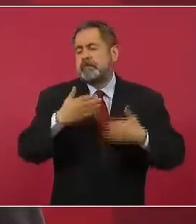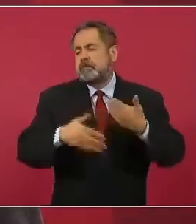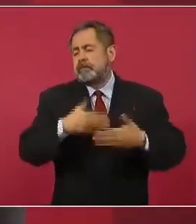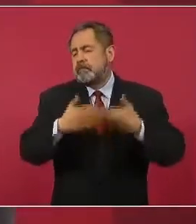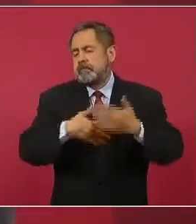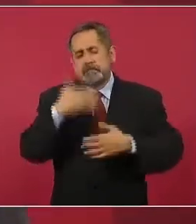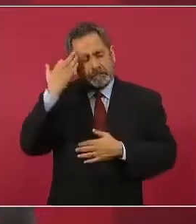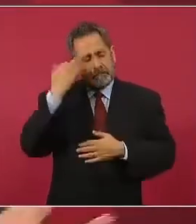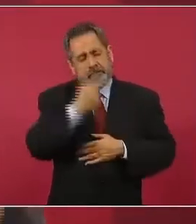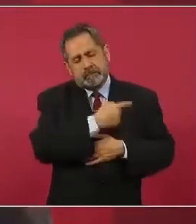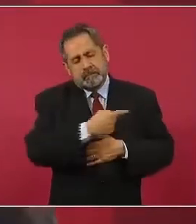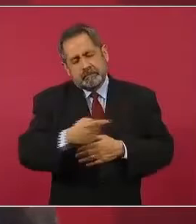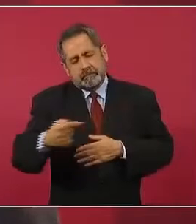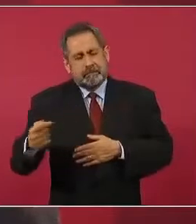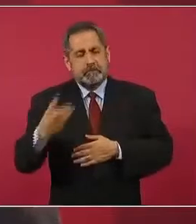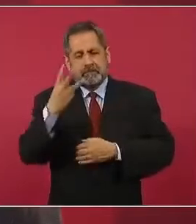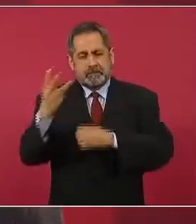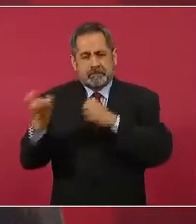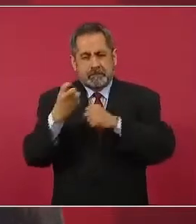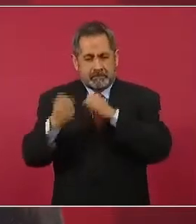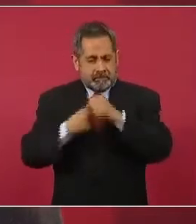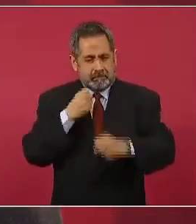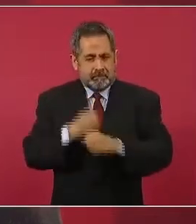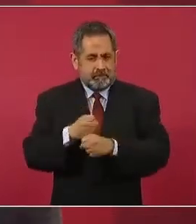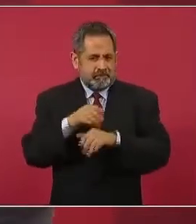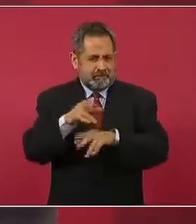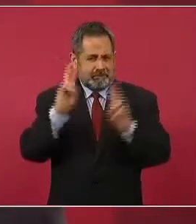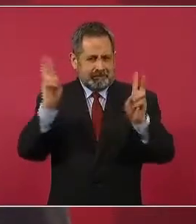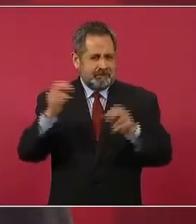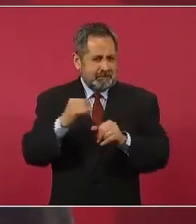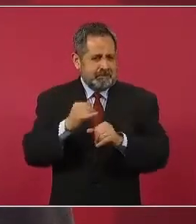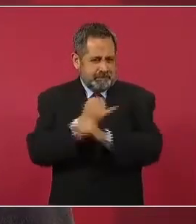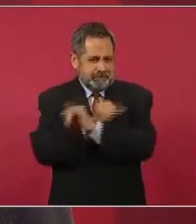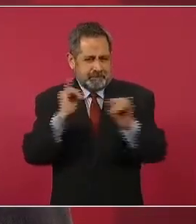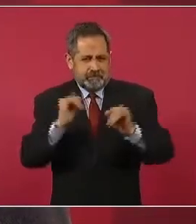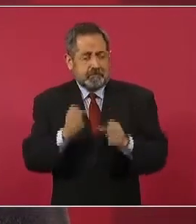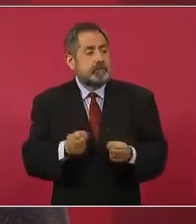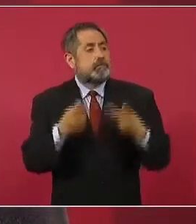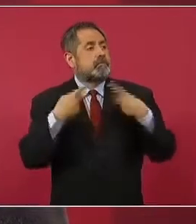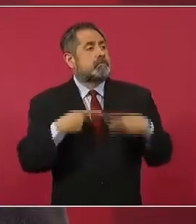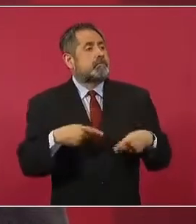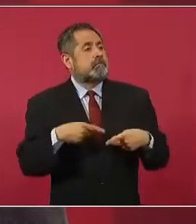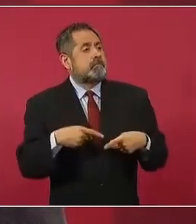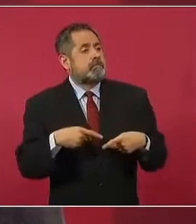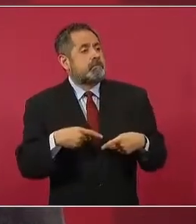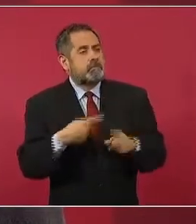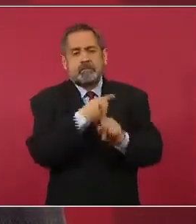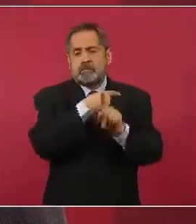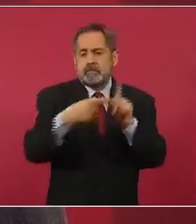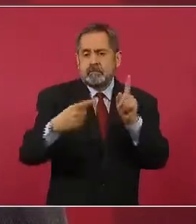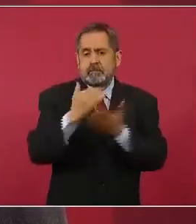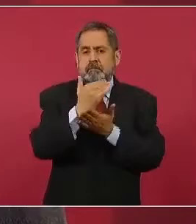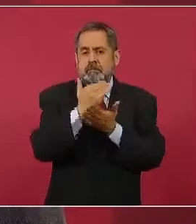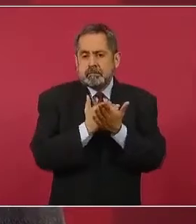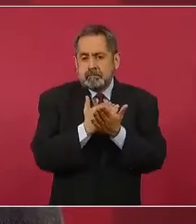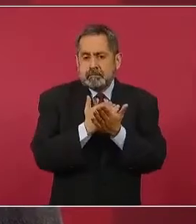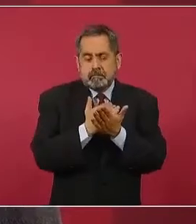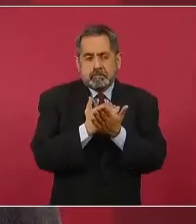cuando llegaron los europeos, invadieron México y trajeron la viruela,